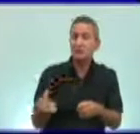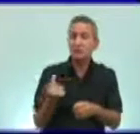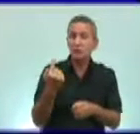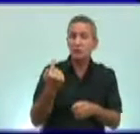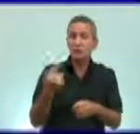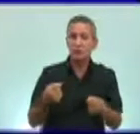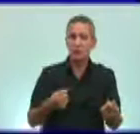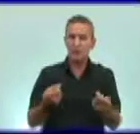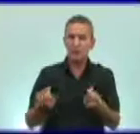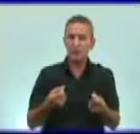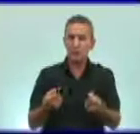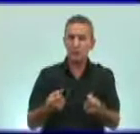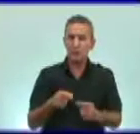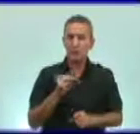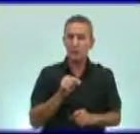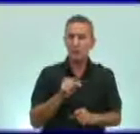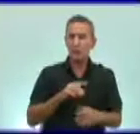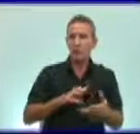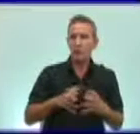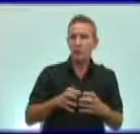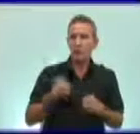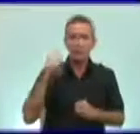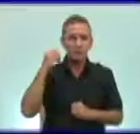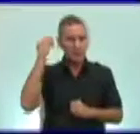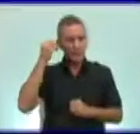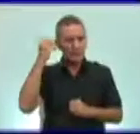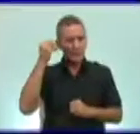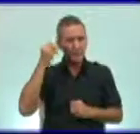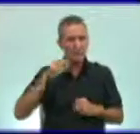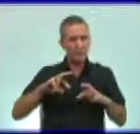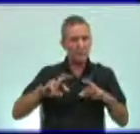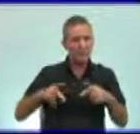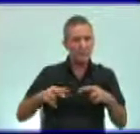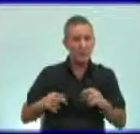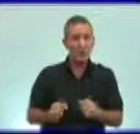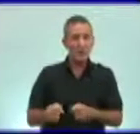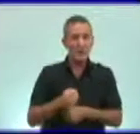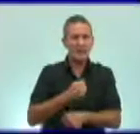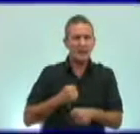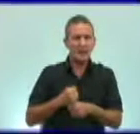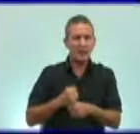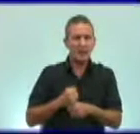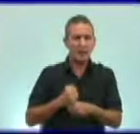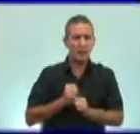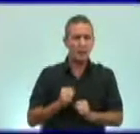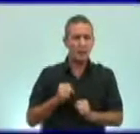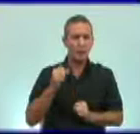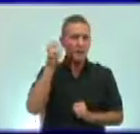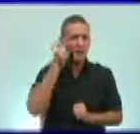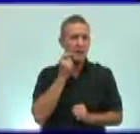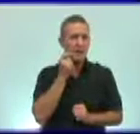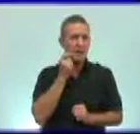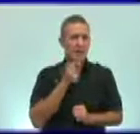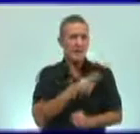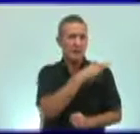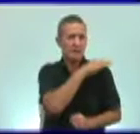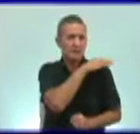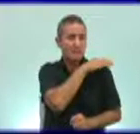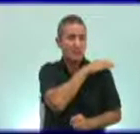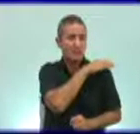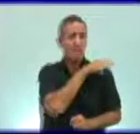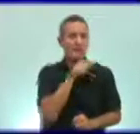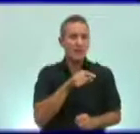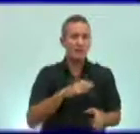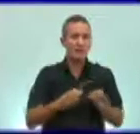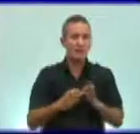económica es una posición del pensamiento reformista que usa a Simón Bolívar en esa función. De igual